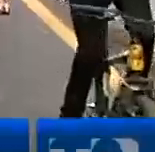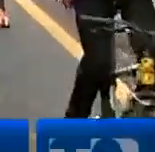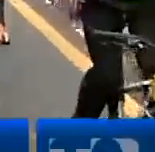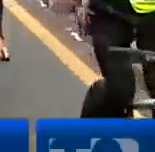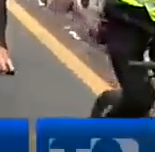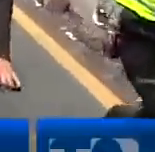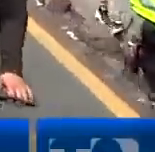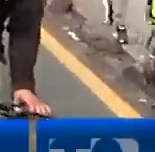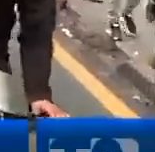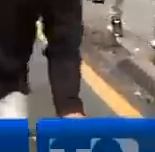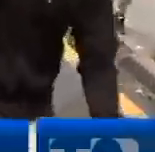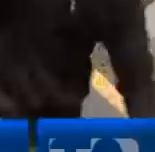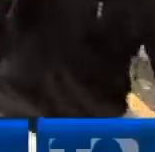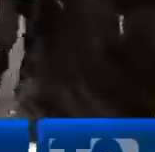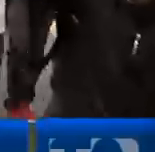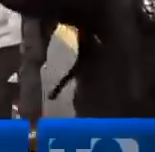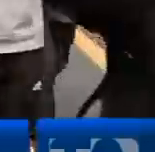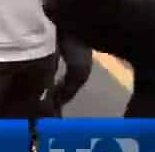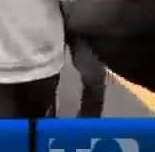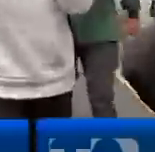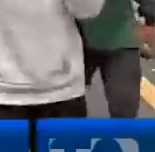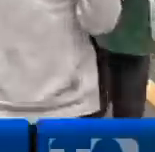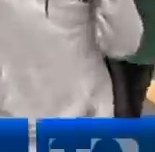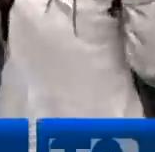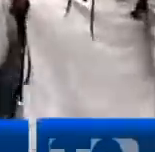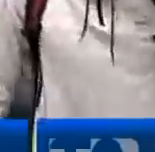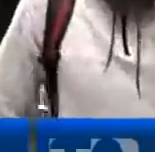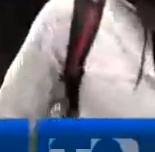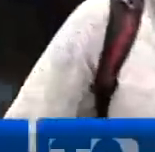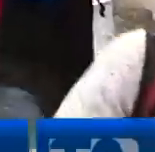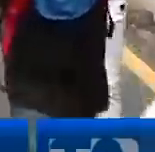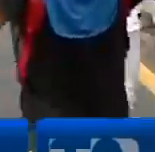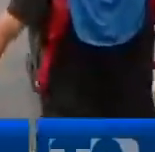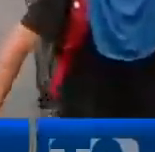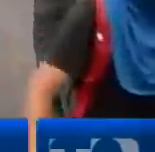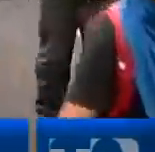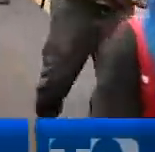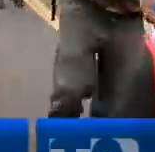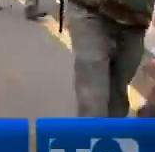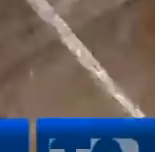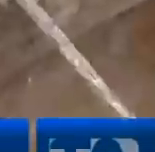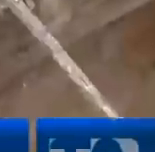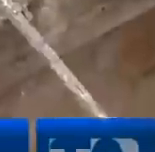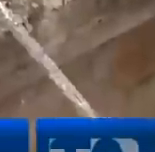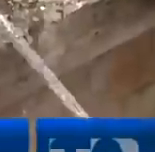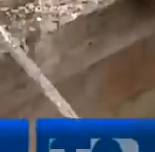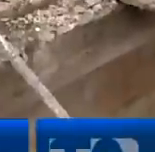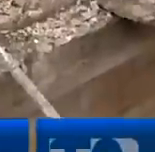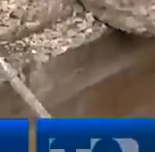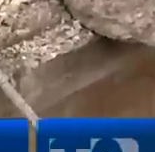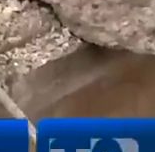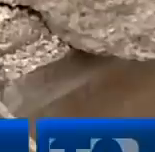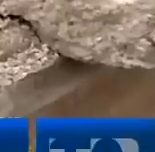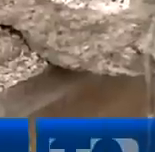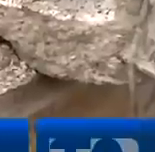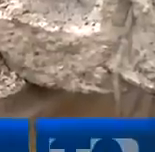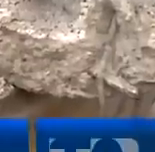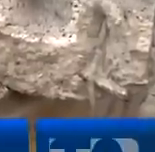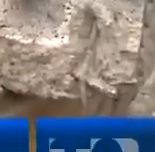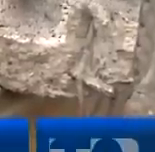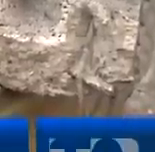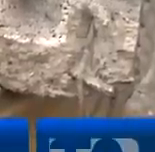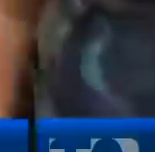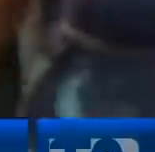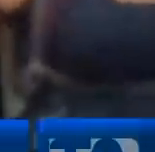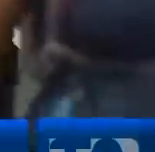y lograron entrar al centro histórico. ¡Vamos, Quito! ¡Quito! Llegaron destruyéndolo todo, pero